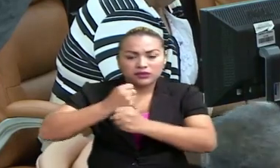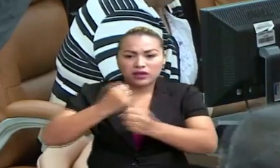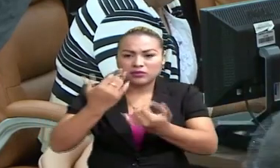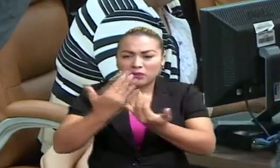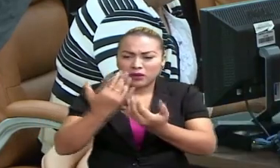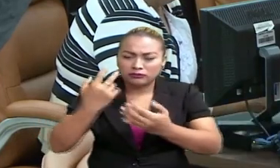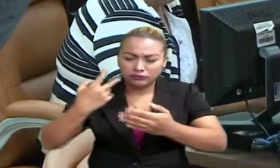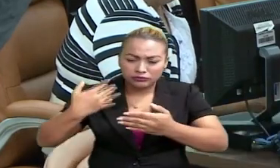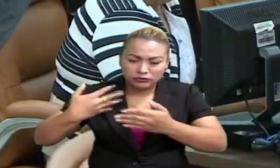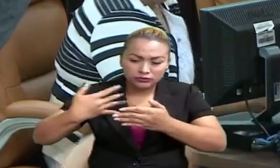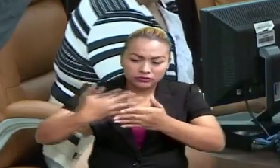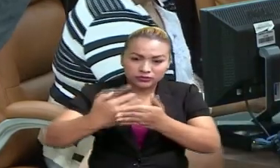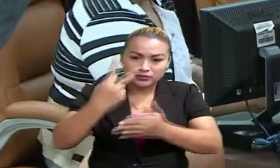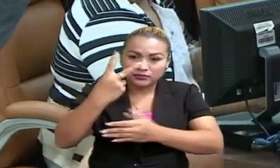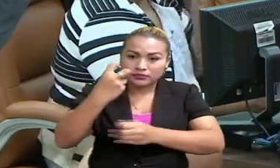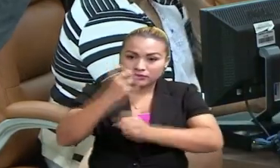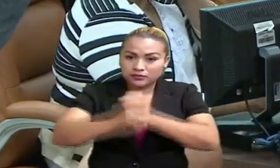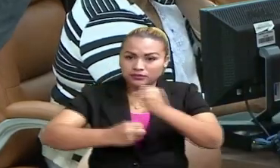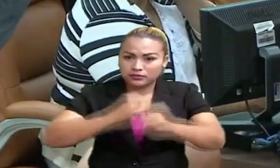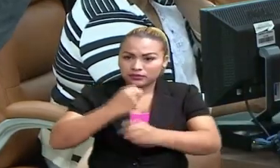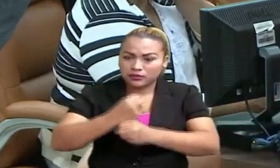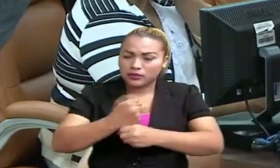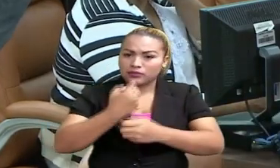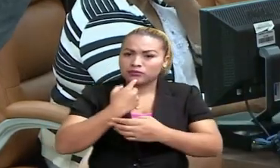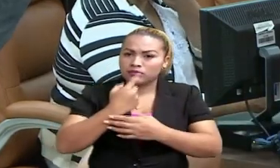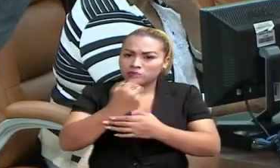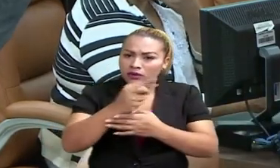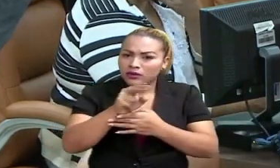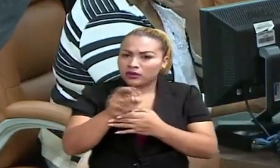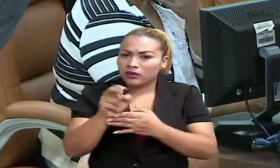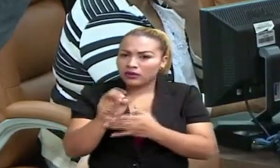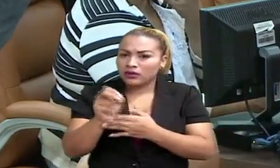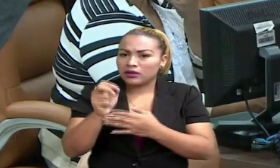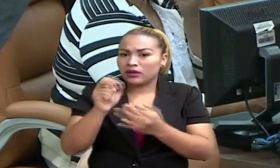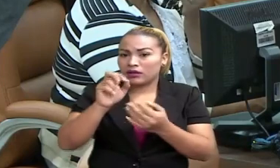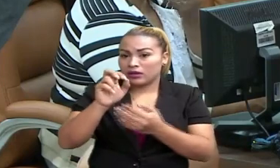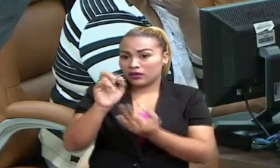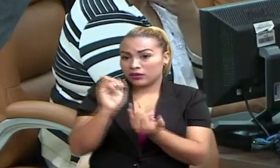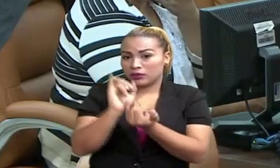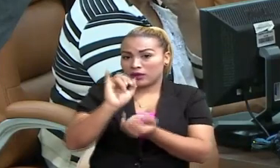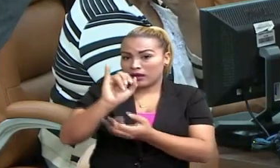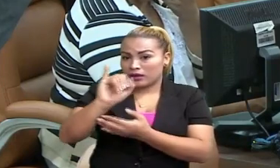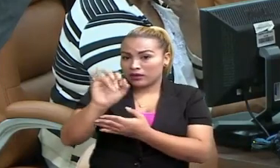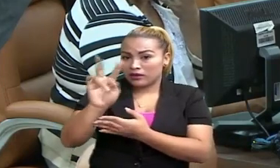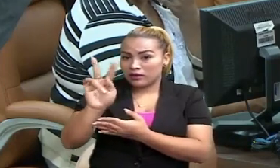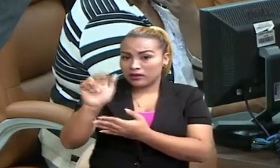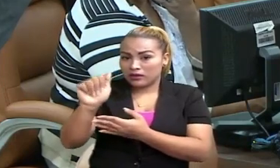20 años, me sigas declarando renta imponible cero.